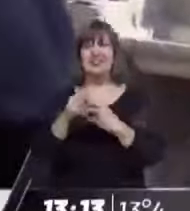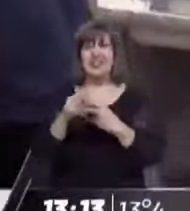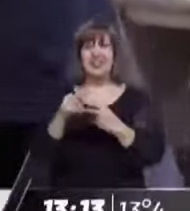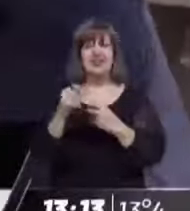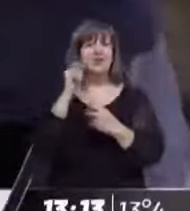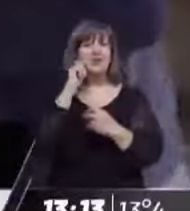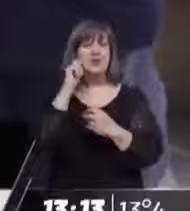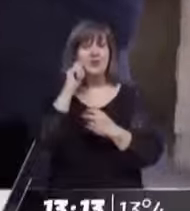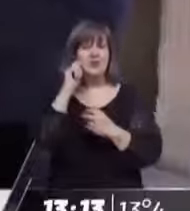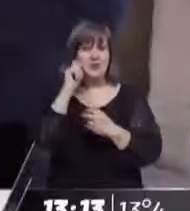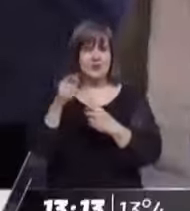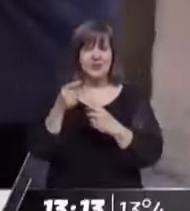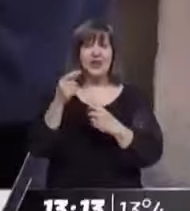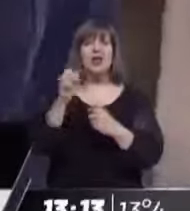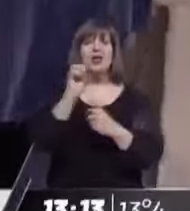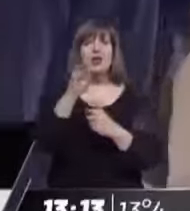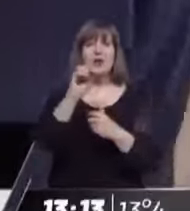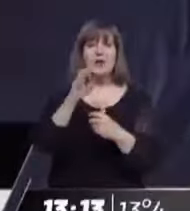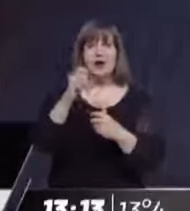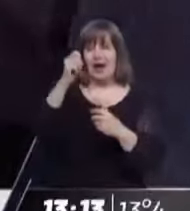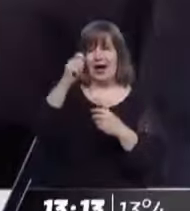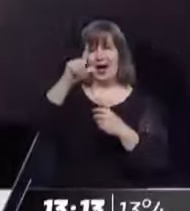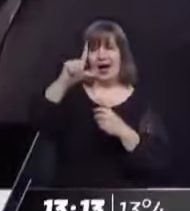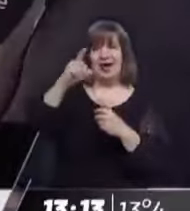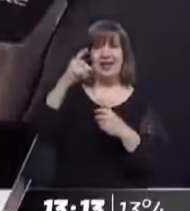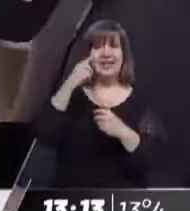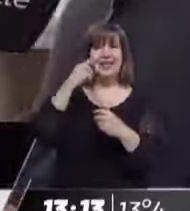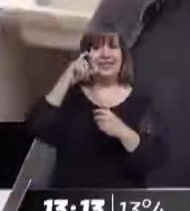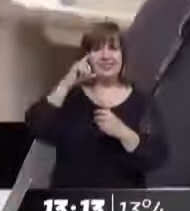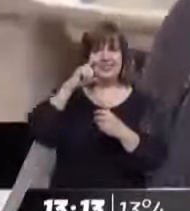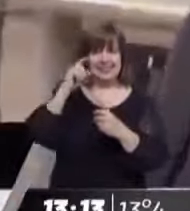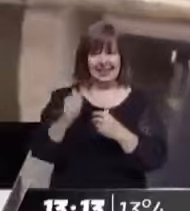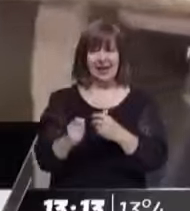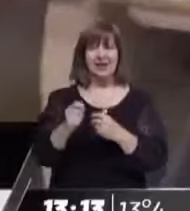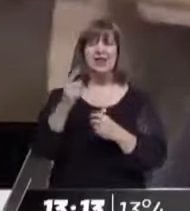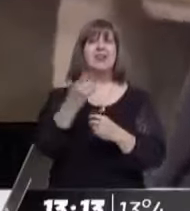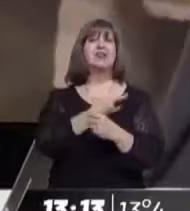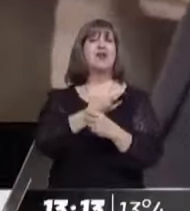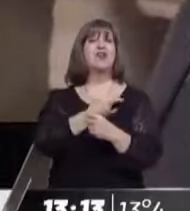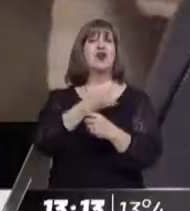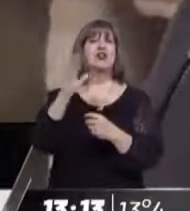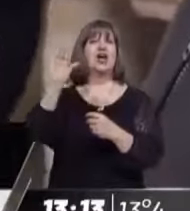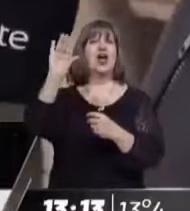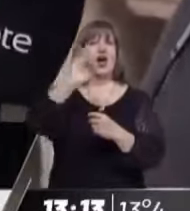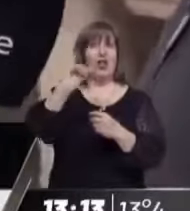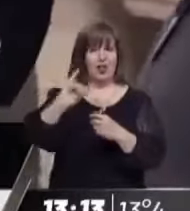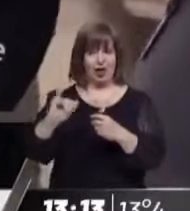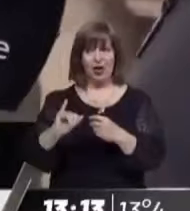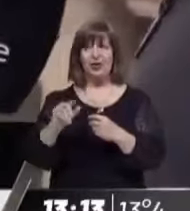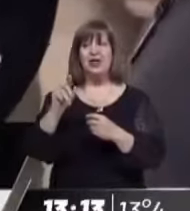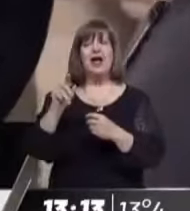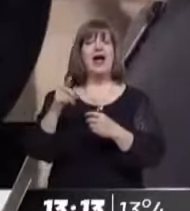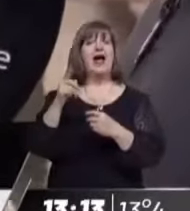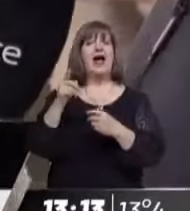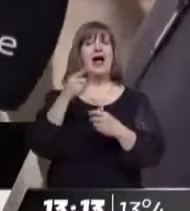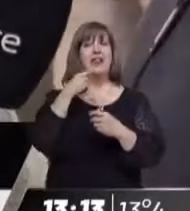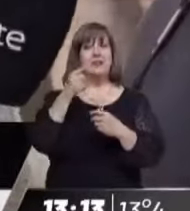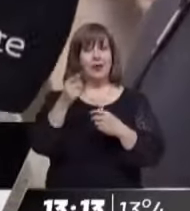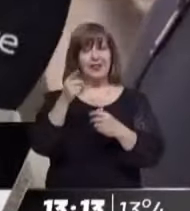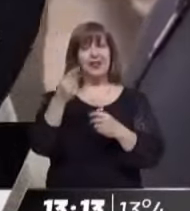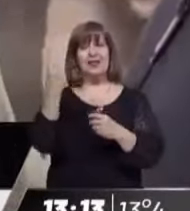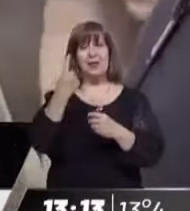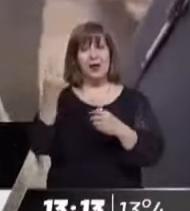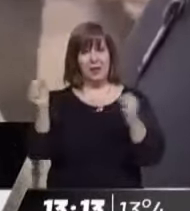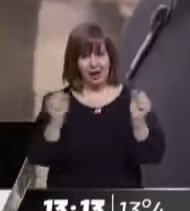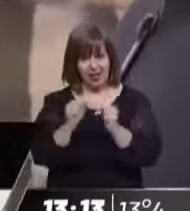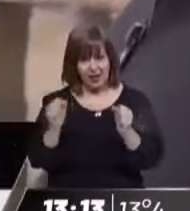Da un beso. ¿Tu nombre? Alicia. Alicia, querida, ¿de dónde? De Godoy Cruz. Bueno, dijeron primero de mayo a festejar